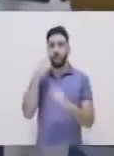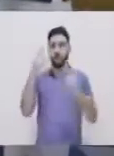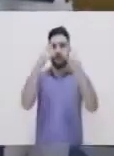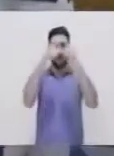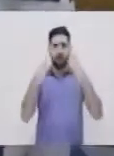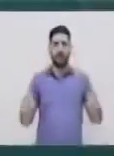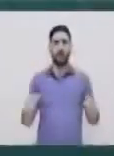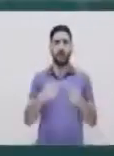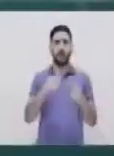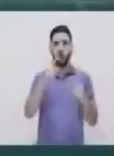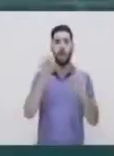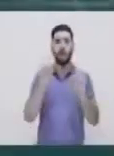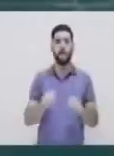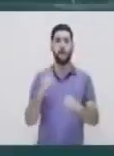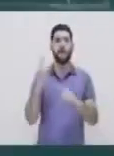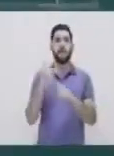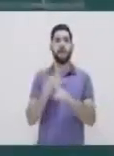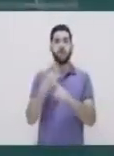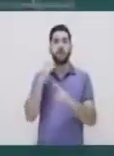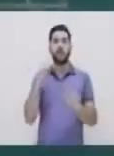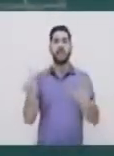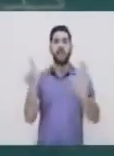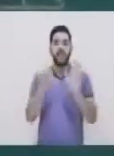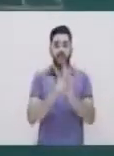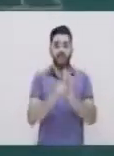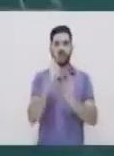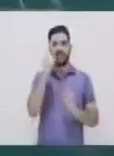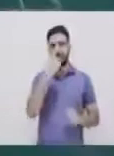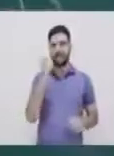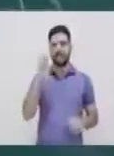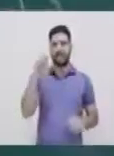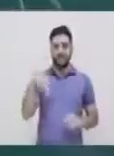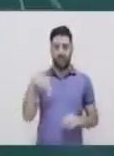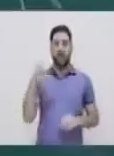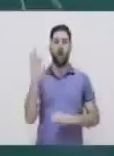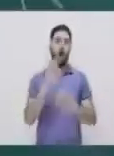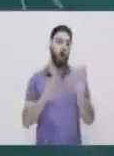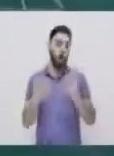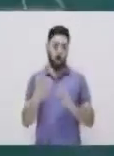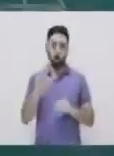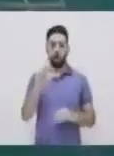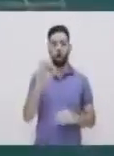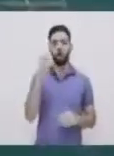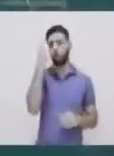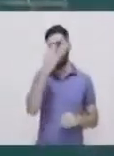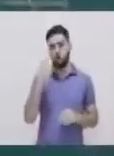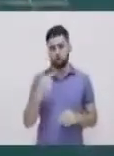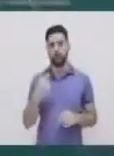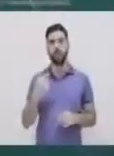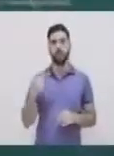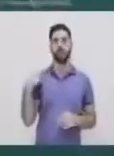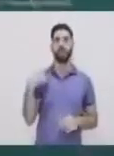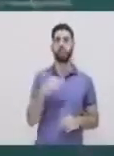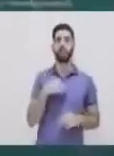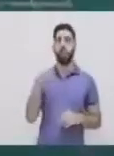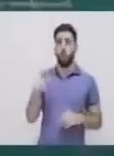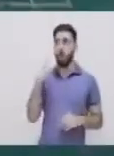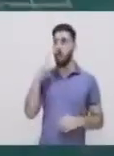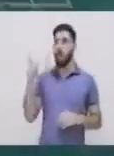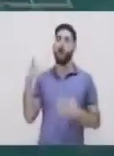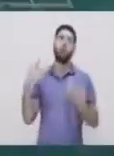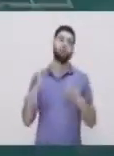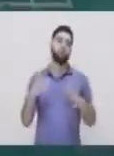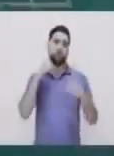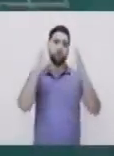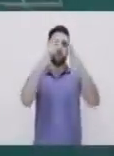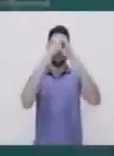ese no tenga un ángulo recto vamos a utilizar la ley de senos o cosenos. Entonces acá acabamos de ver cómo resolver un